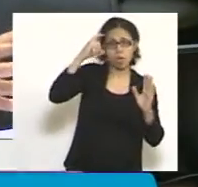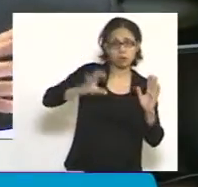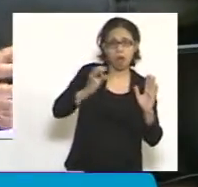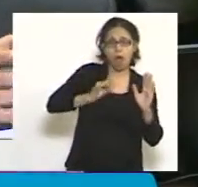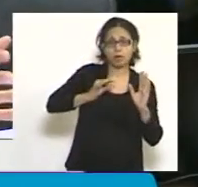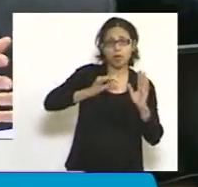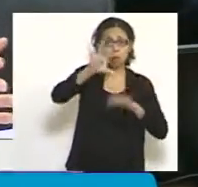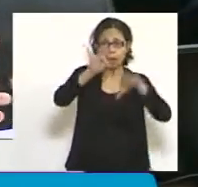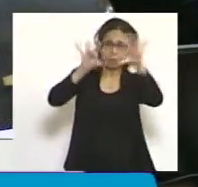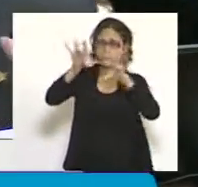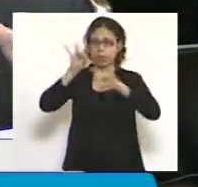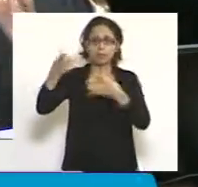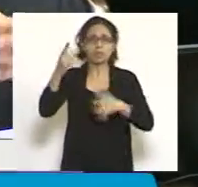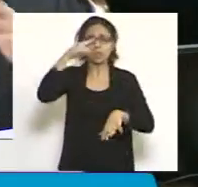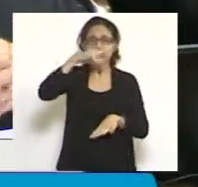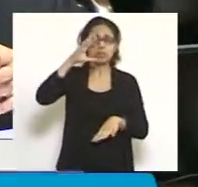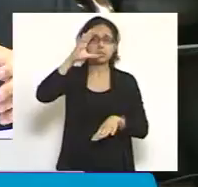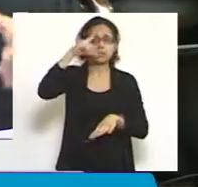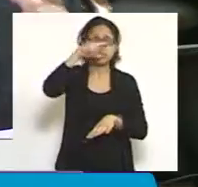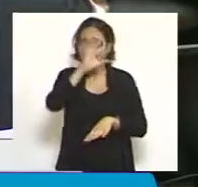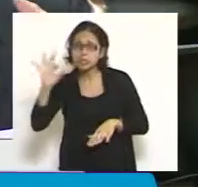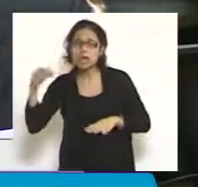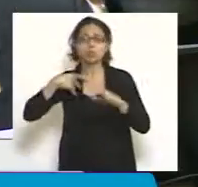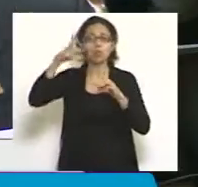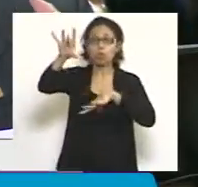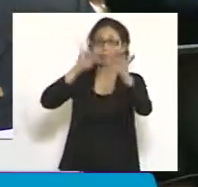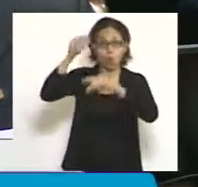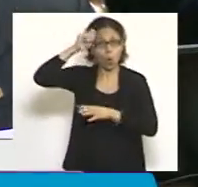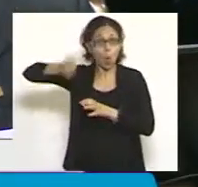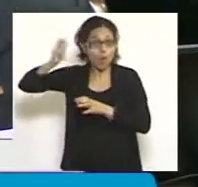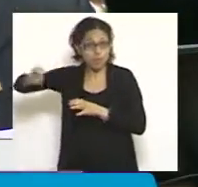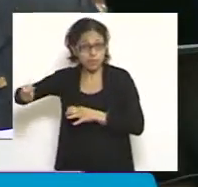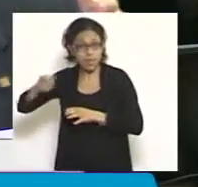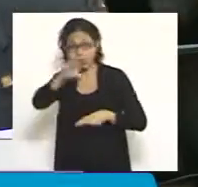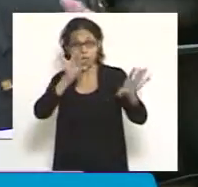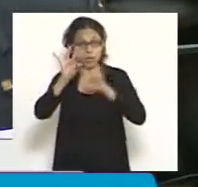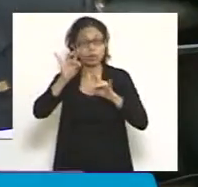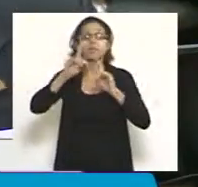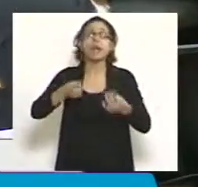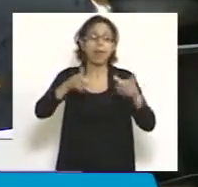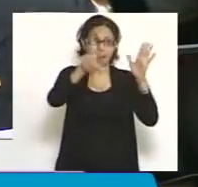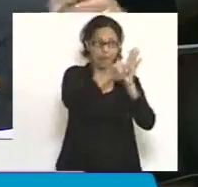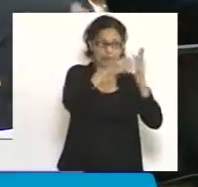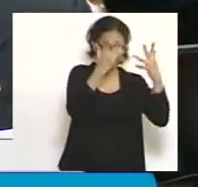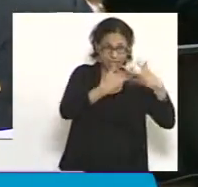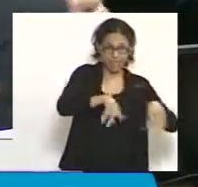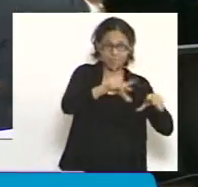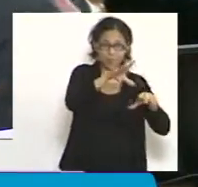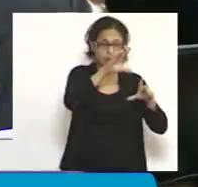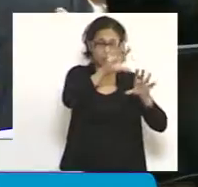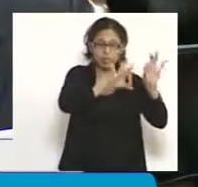más de 700 jueces, sino fundamentalmente, antes que termine este periodo y con esta ley sancionada, designar